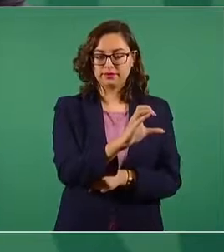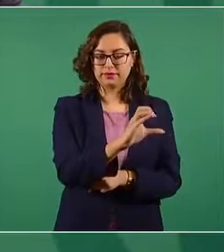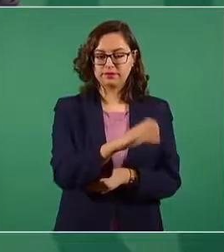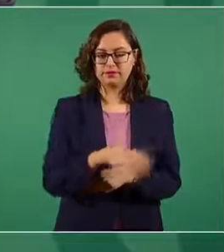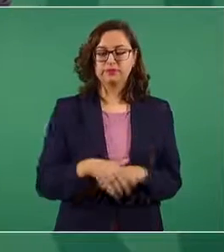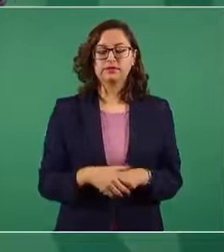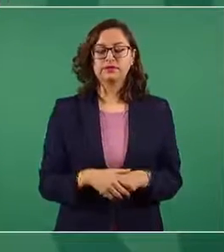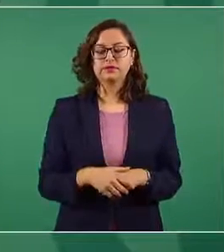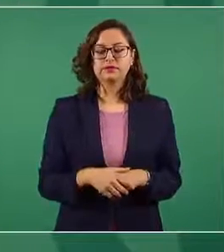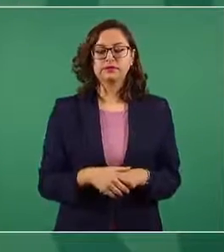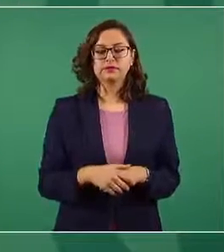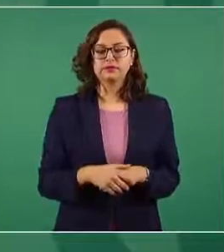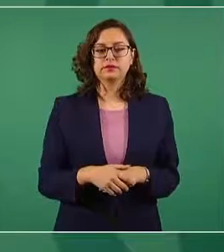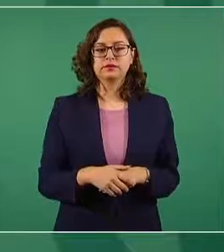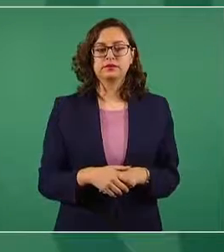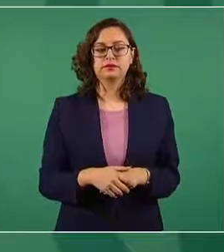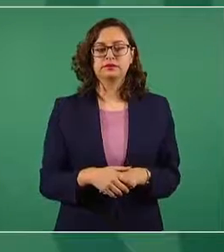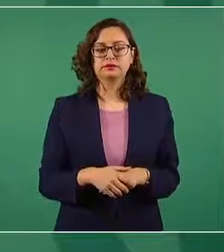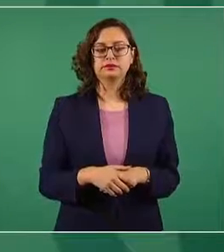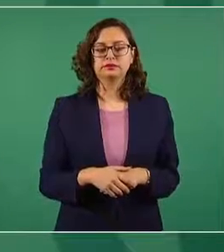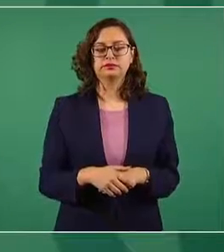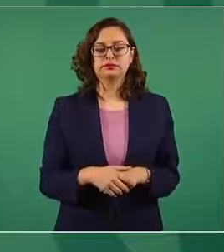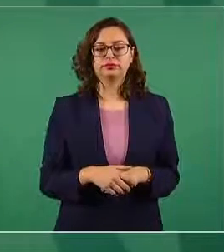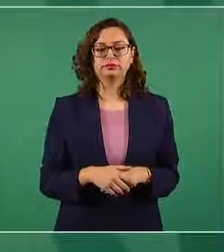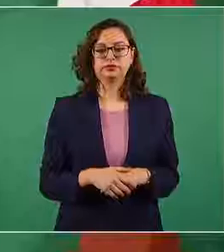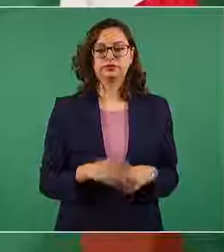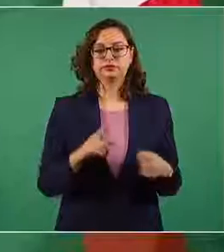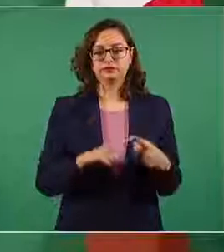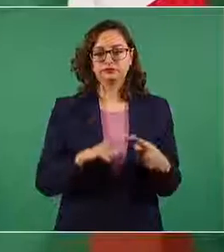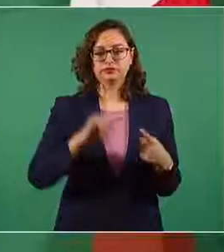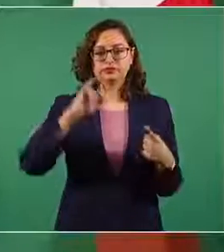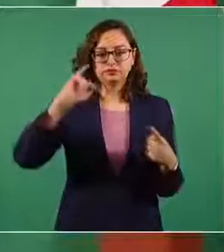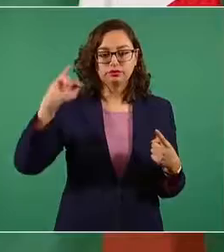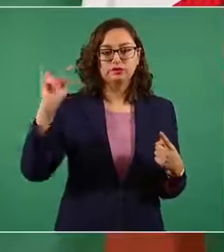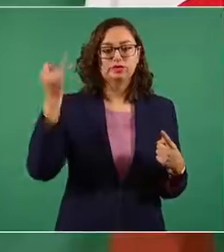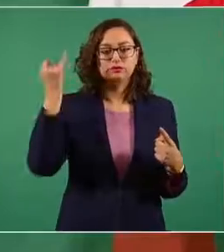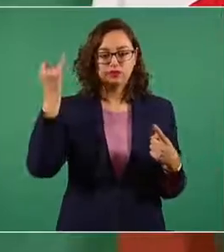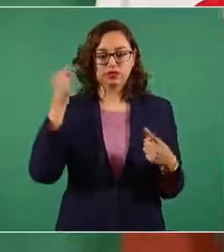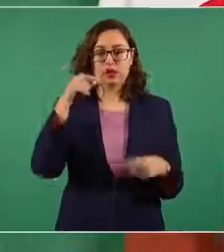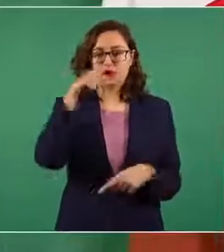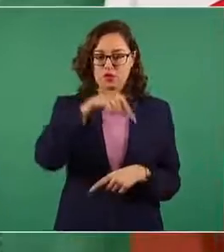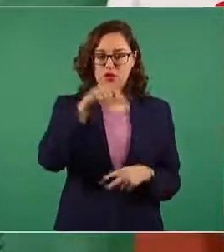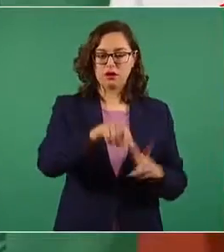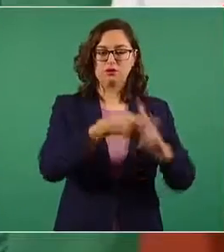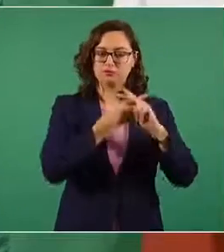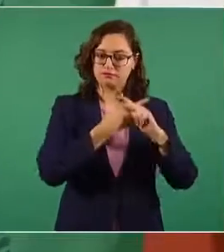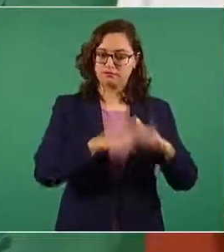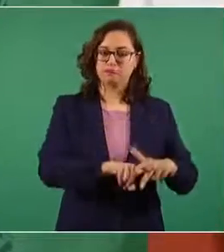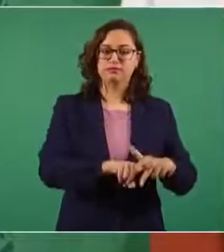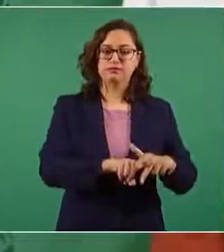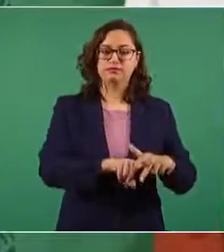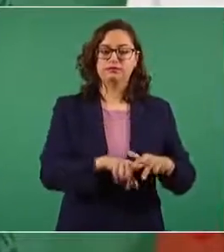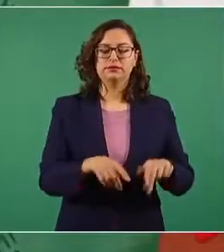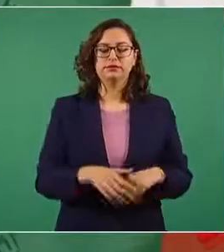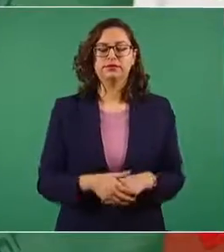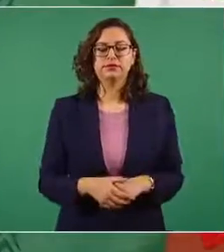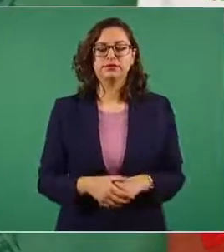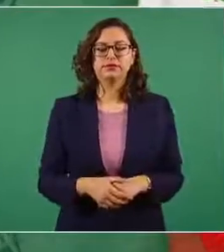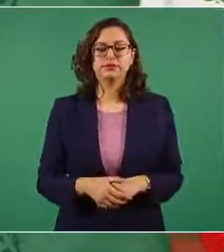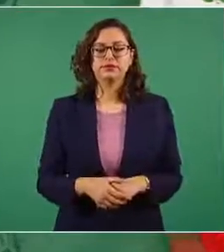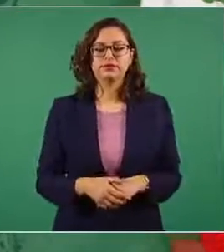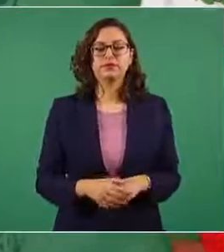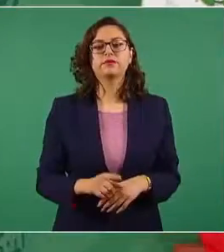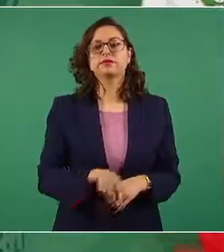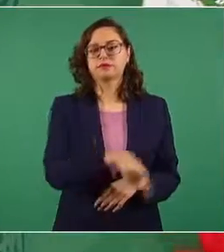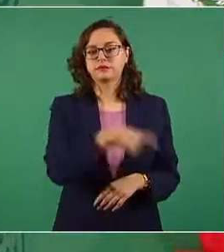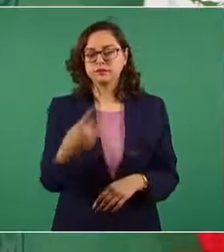en las ciudades de Baja California, en Tijuana, ahí vamos a comenzar. Estuve en Juárez